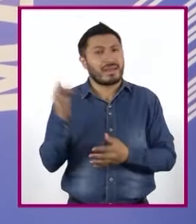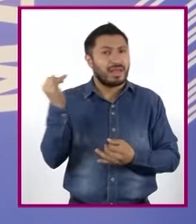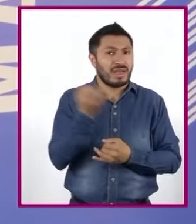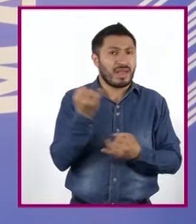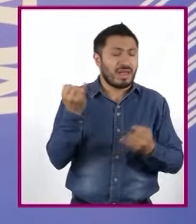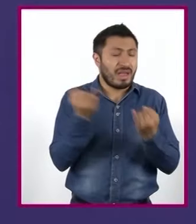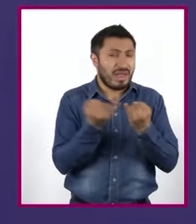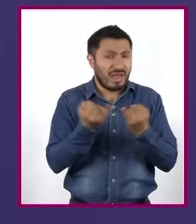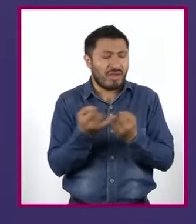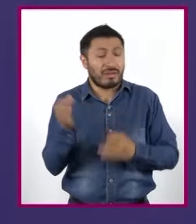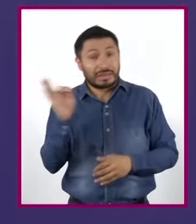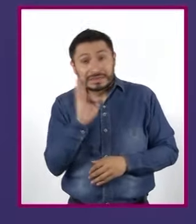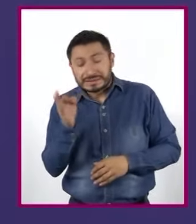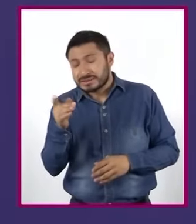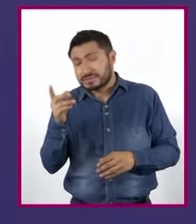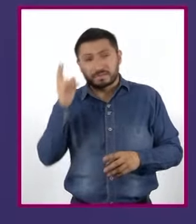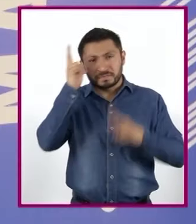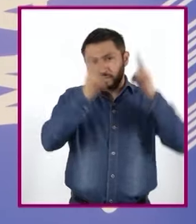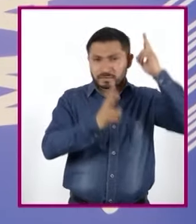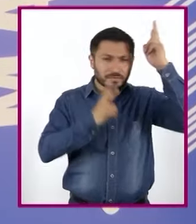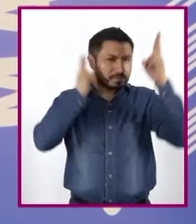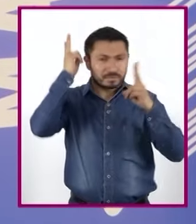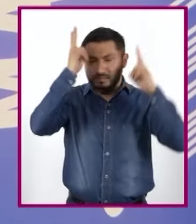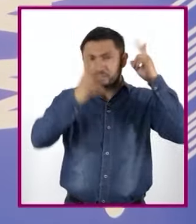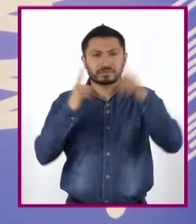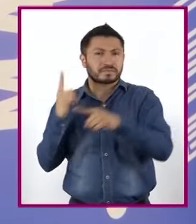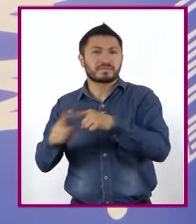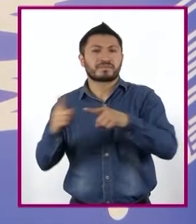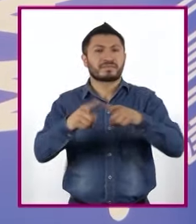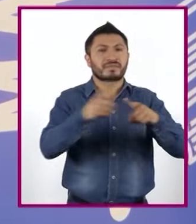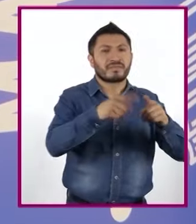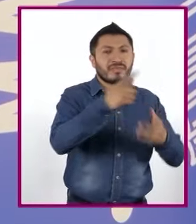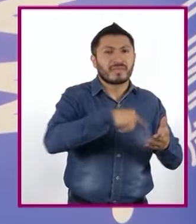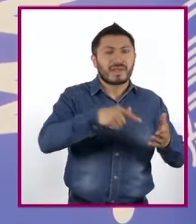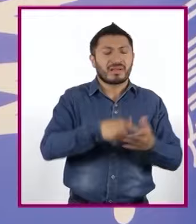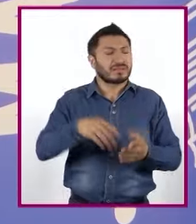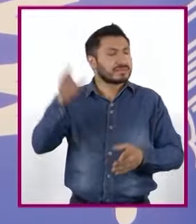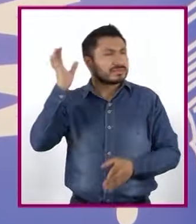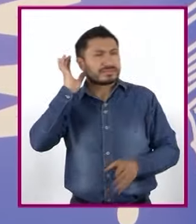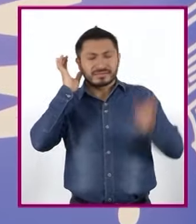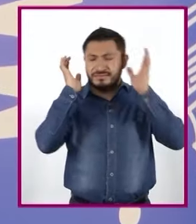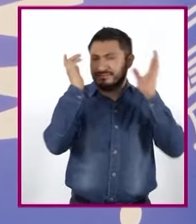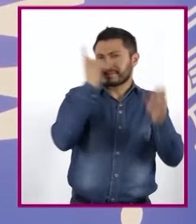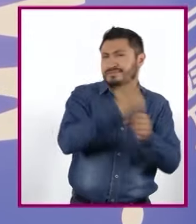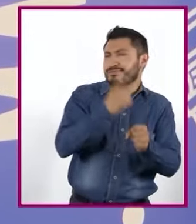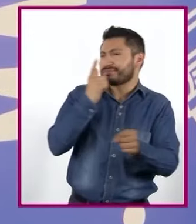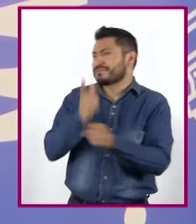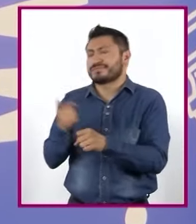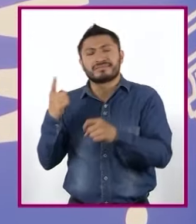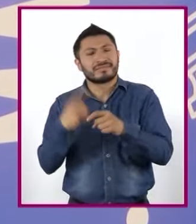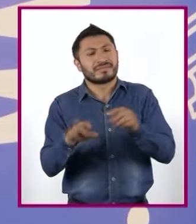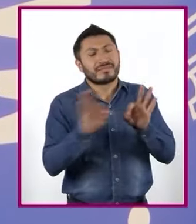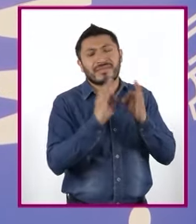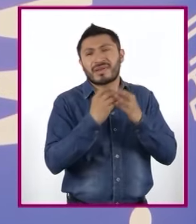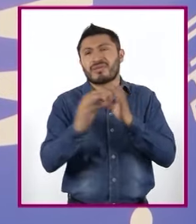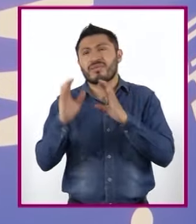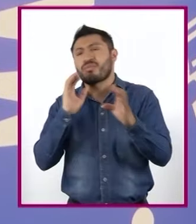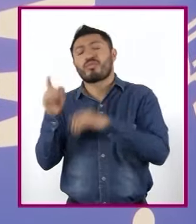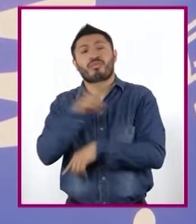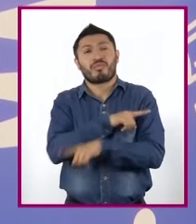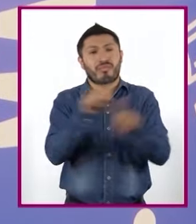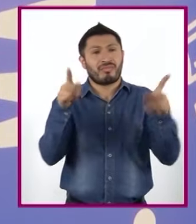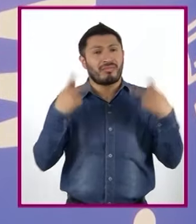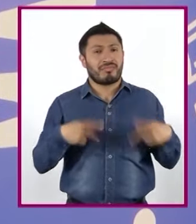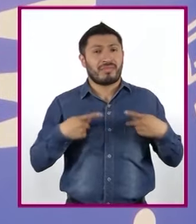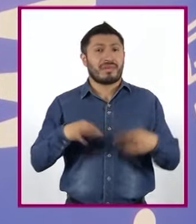suceder que cuando visitamos otros lugares y escuchamos la forma de expresarse de los demás, seguramente encontramos